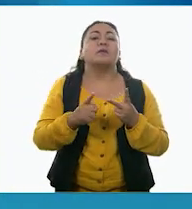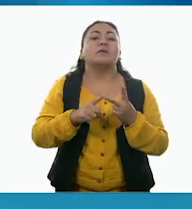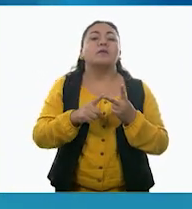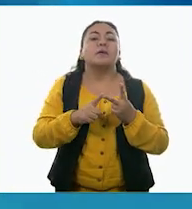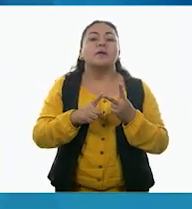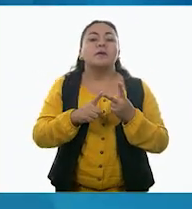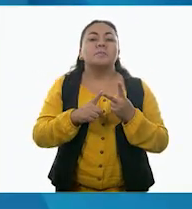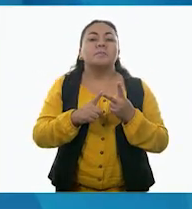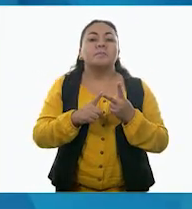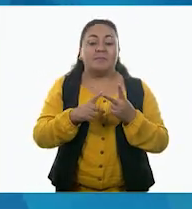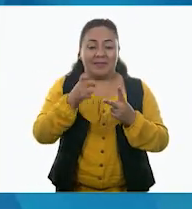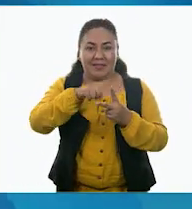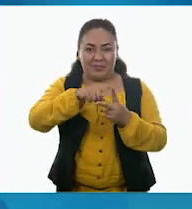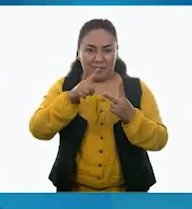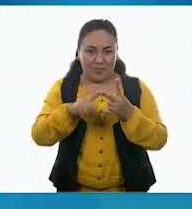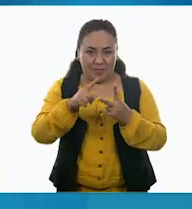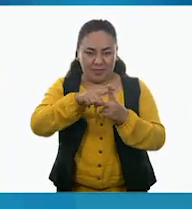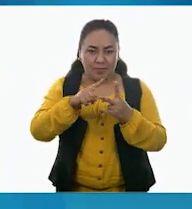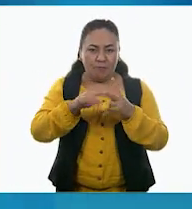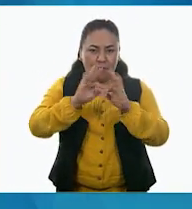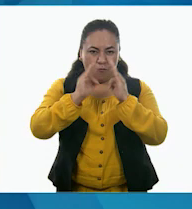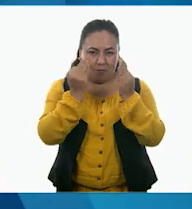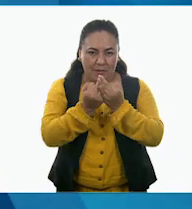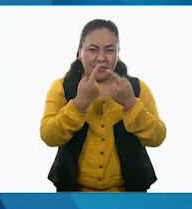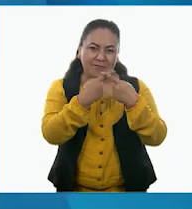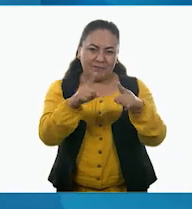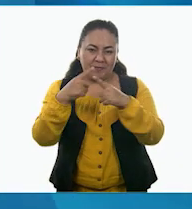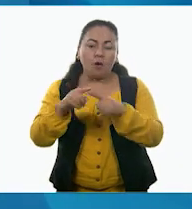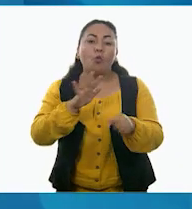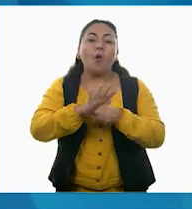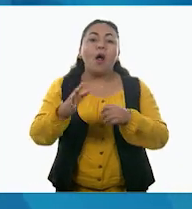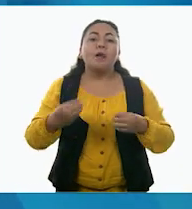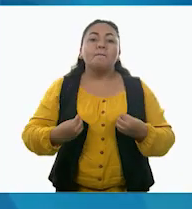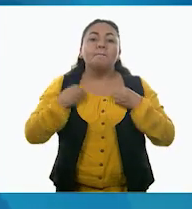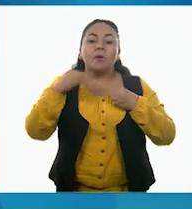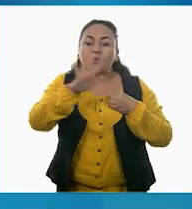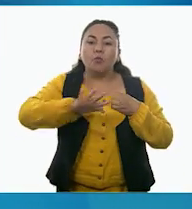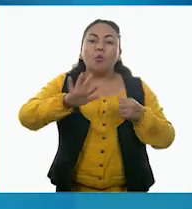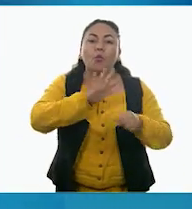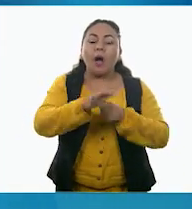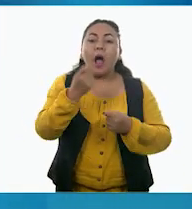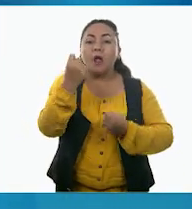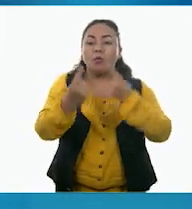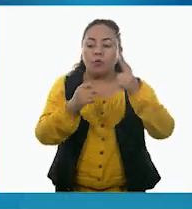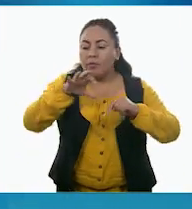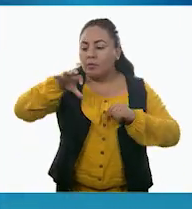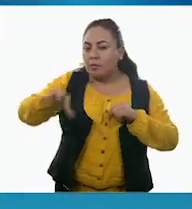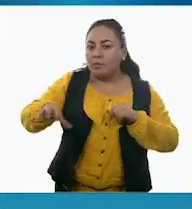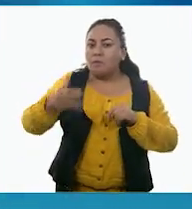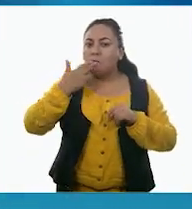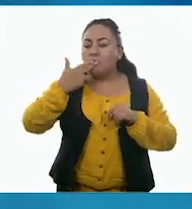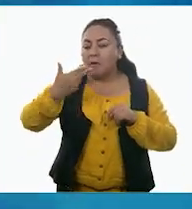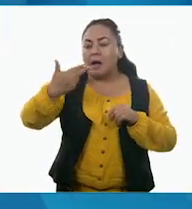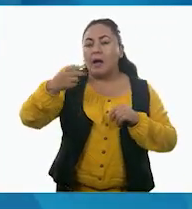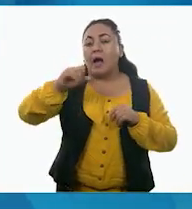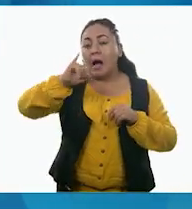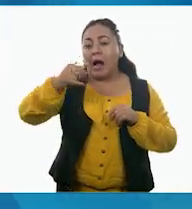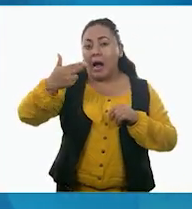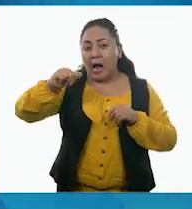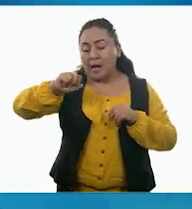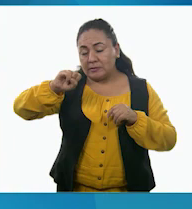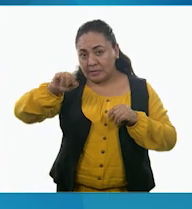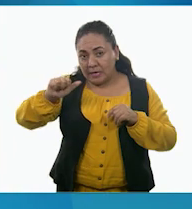Y bueno, estas dos formas pues es porque dependiendo del lugar, en algunas regiones prefieren utilizar hashia y en